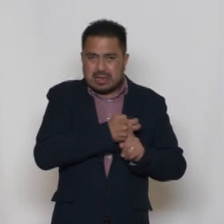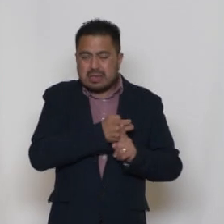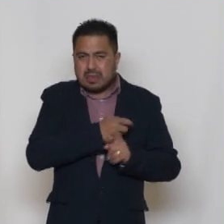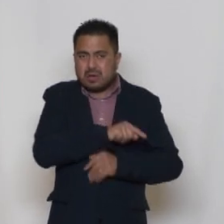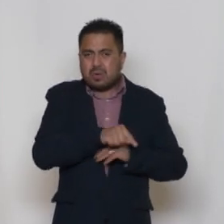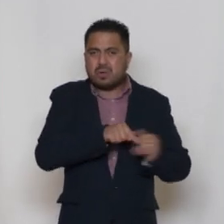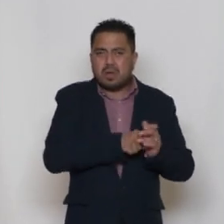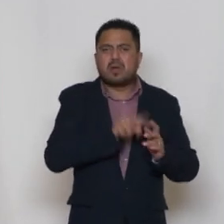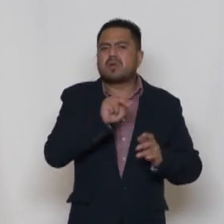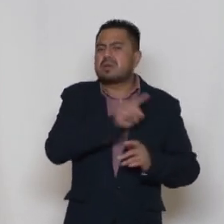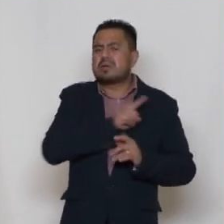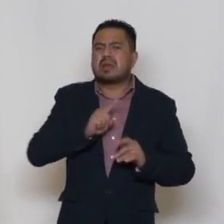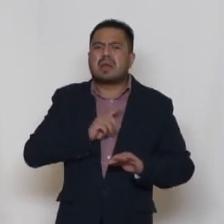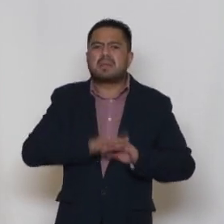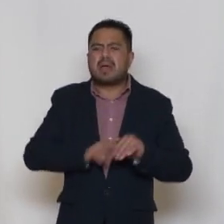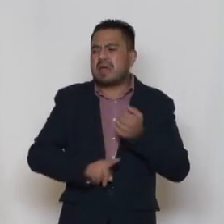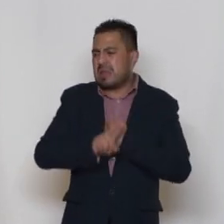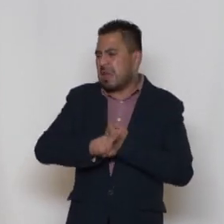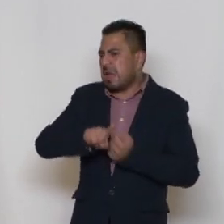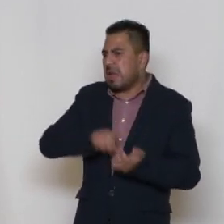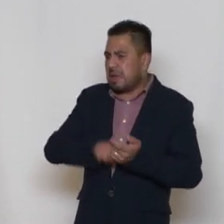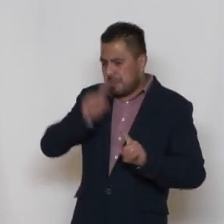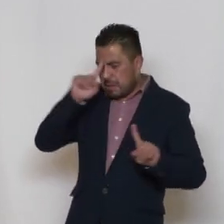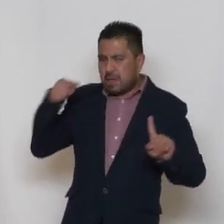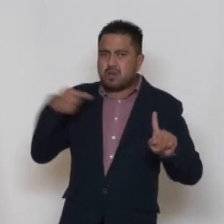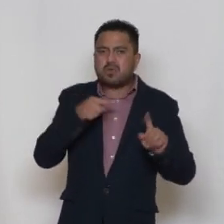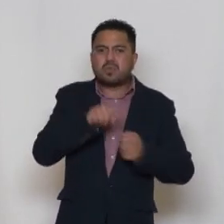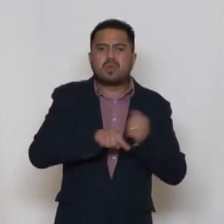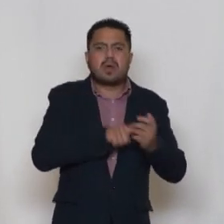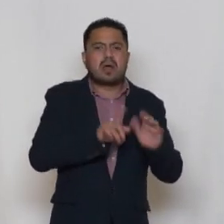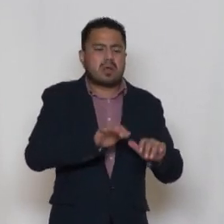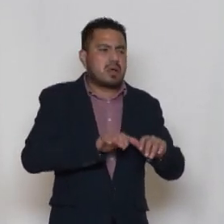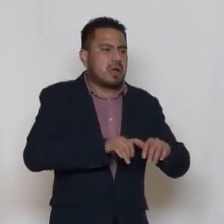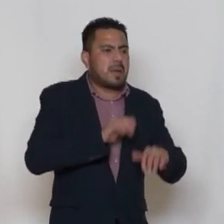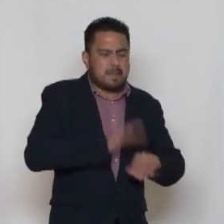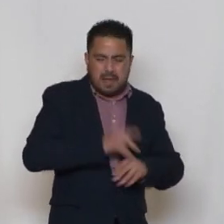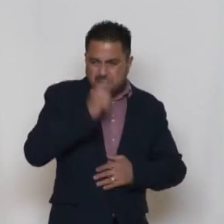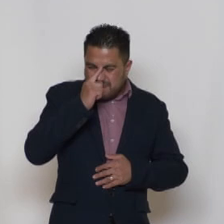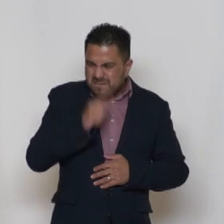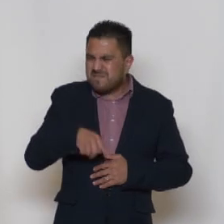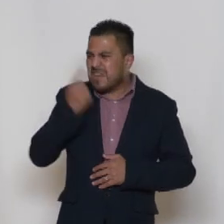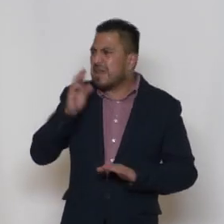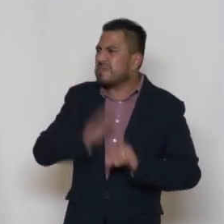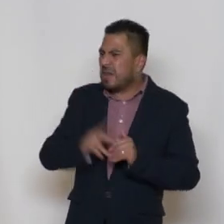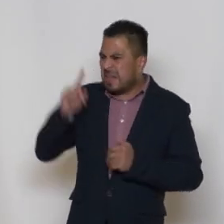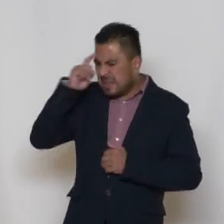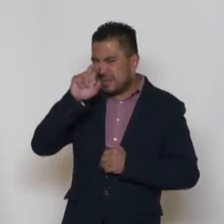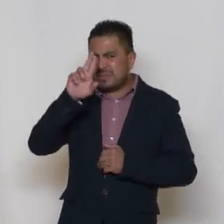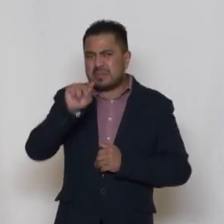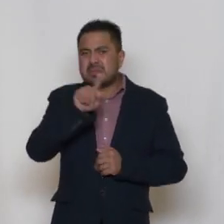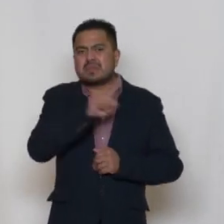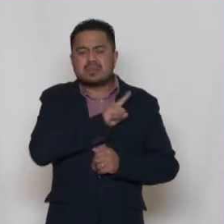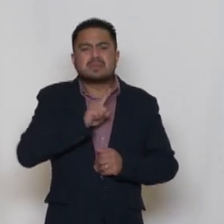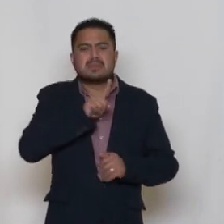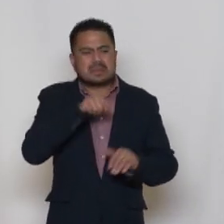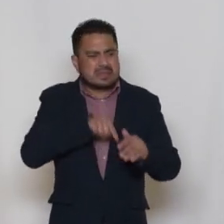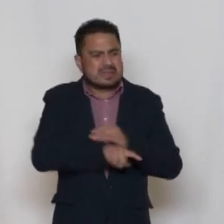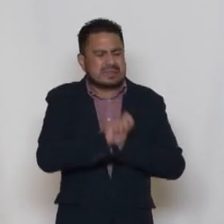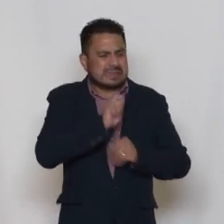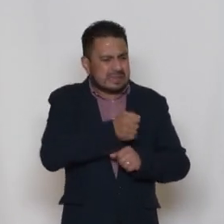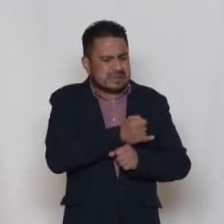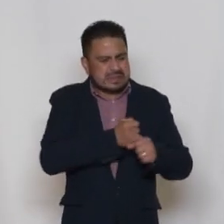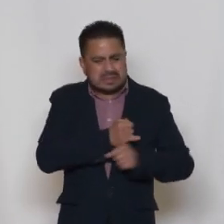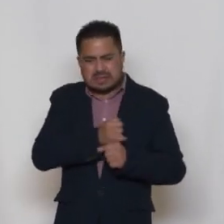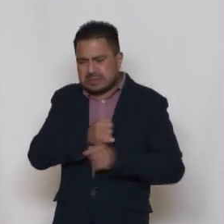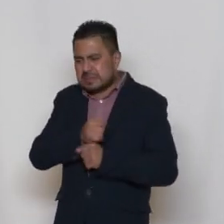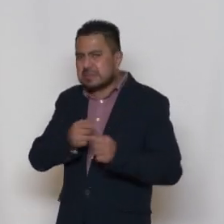No tienes que tener prejuicios para esa área a la que vas a entrar, ni de que es muy fácil, ni de que es muy difícil. Tienes que adentrarte, ir investigando